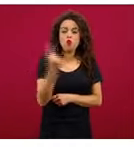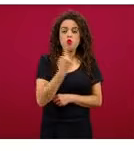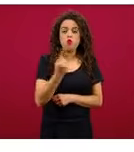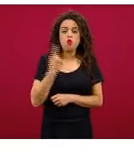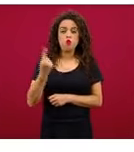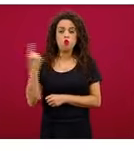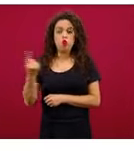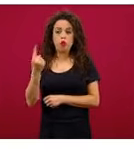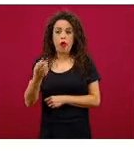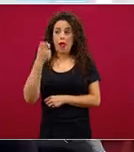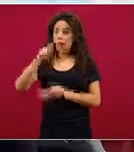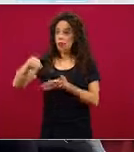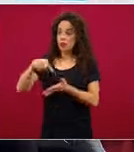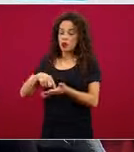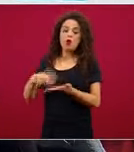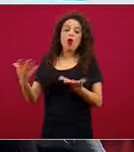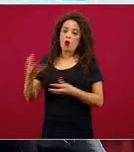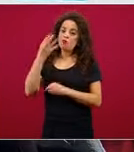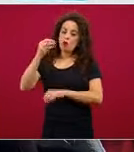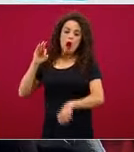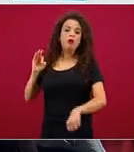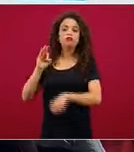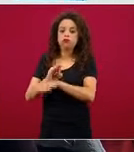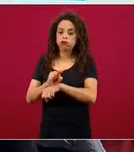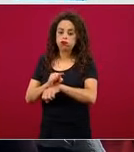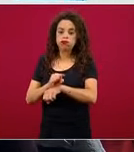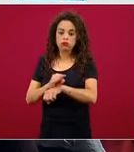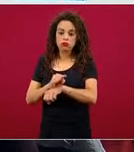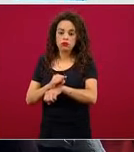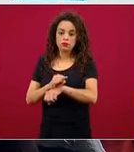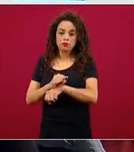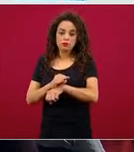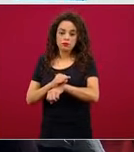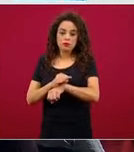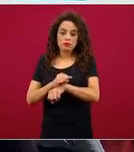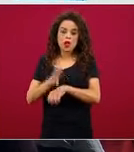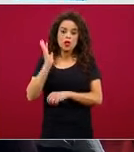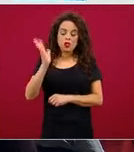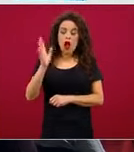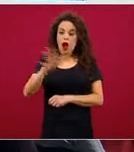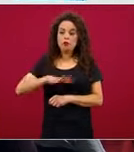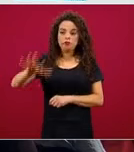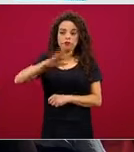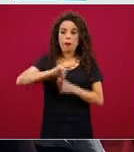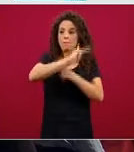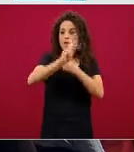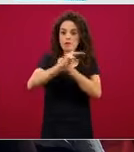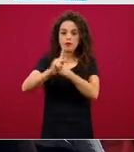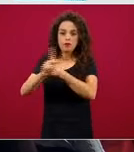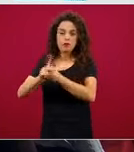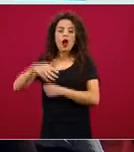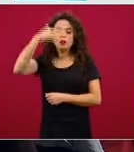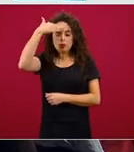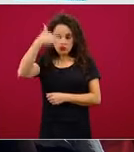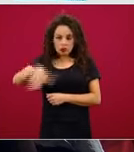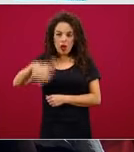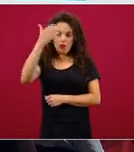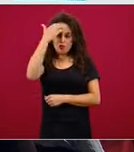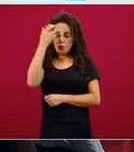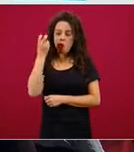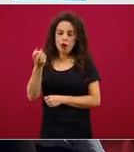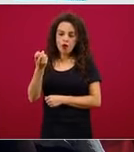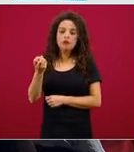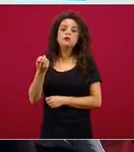son zonas muy protegidas, por lo cual ya los países se han dotado de ese tipo